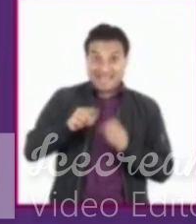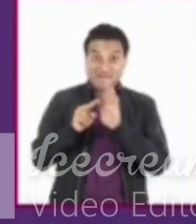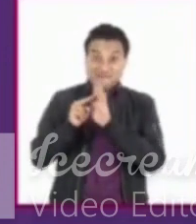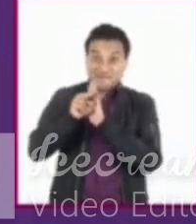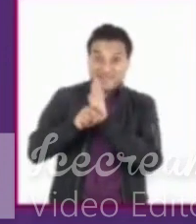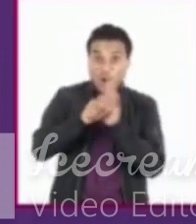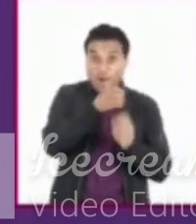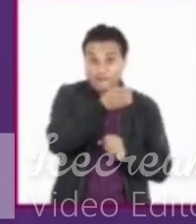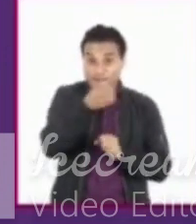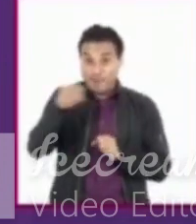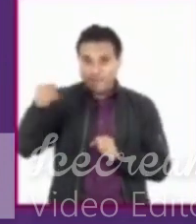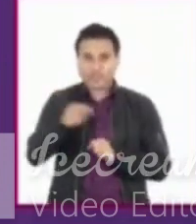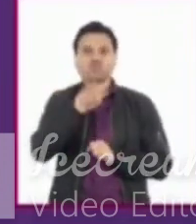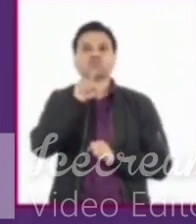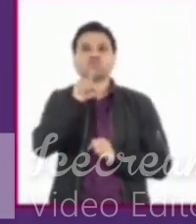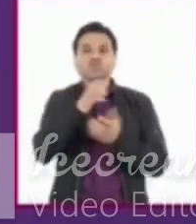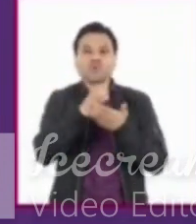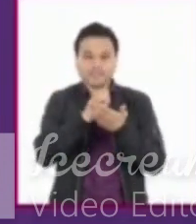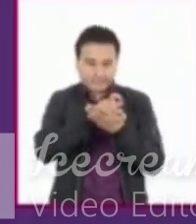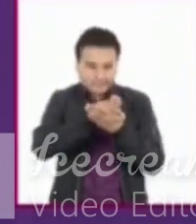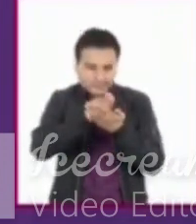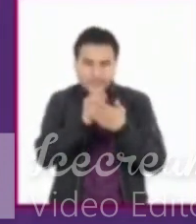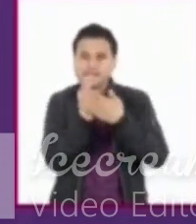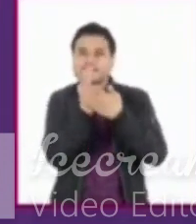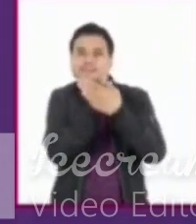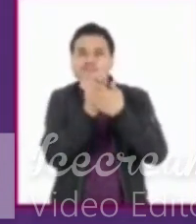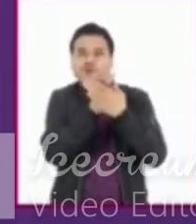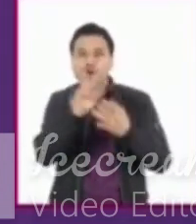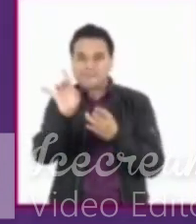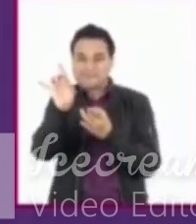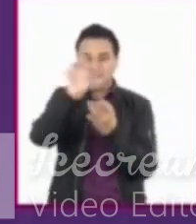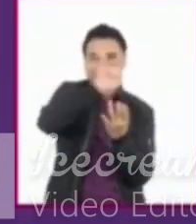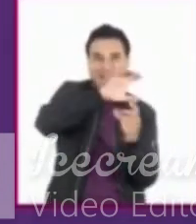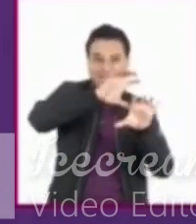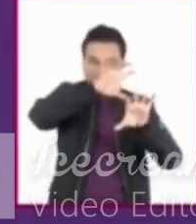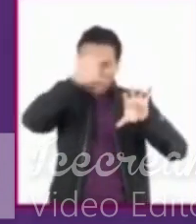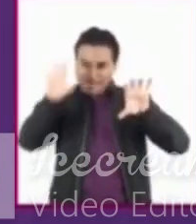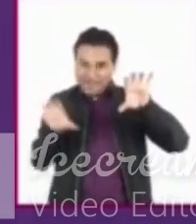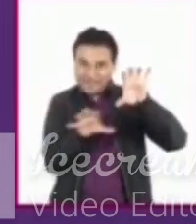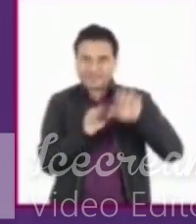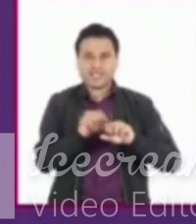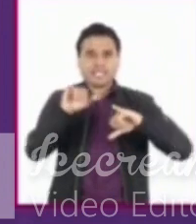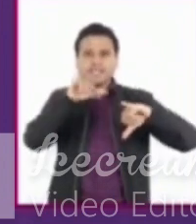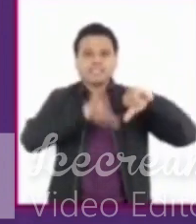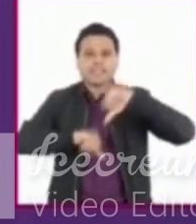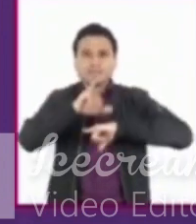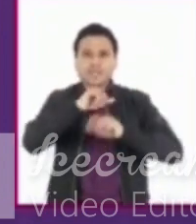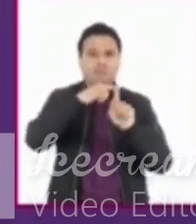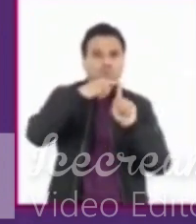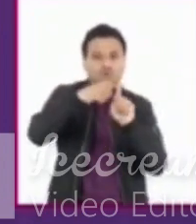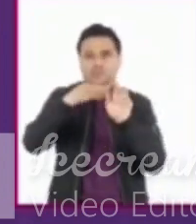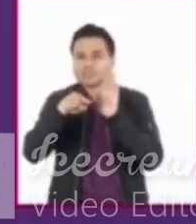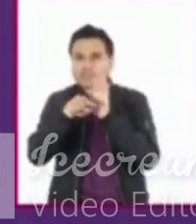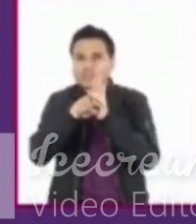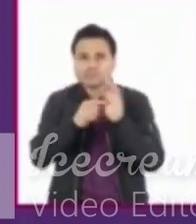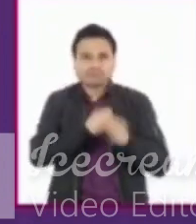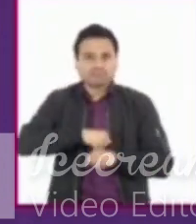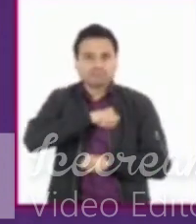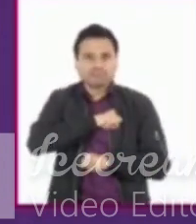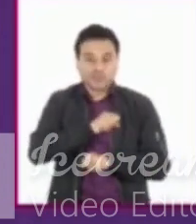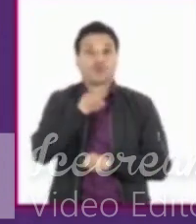mental en el que expresen las ventajas y desventajas de la química en la salud.